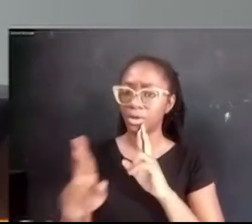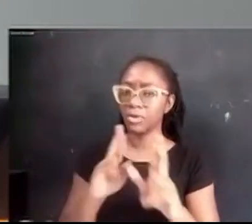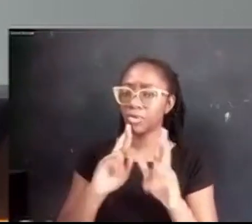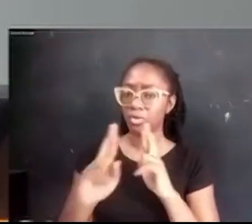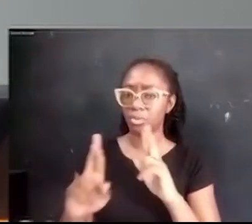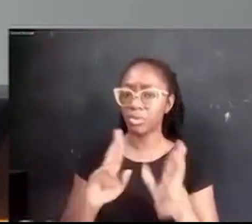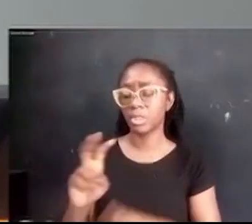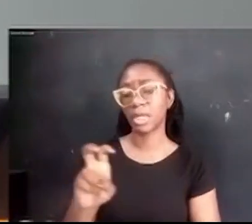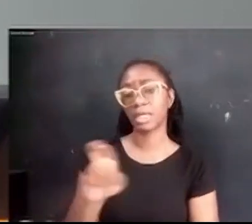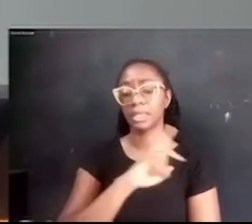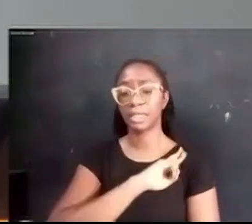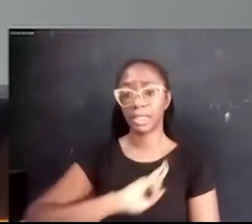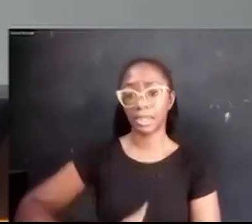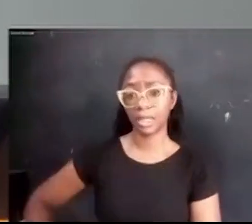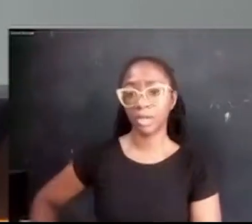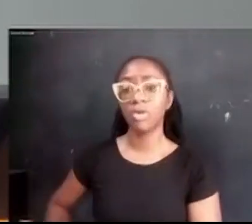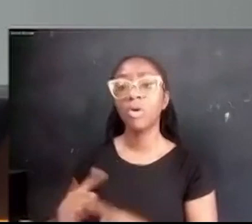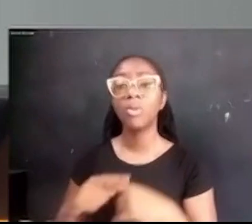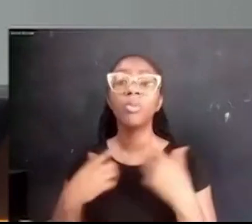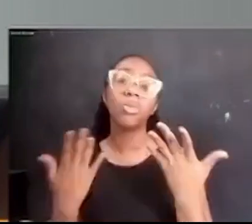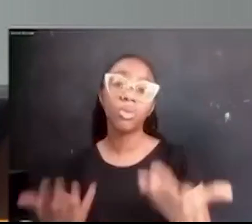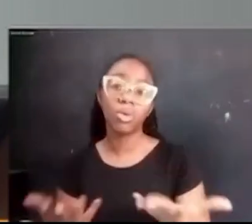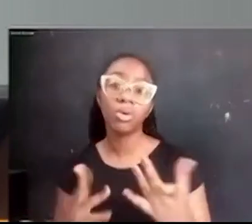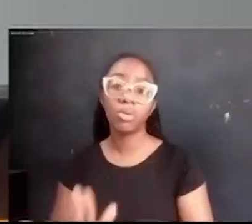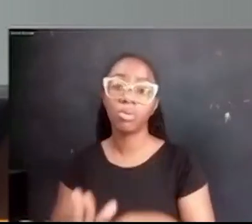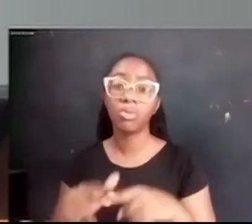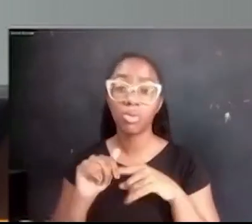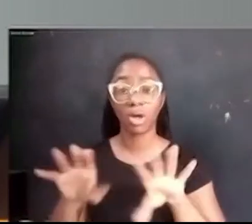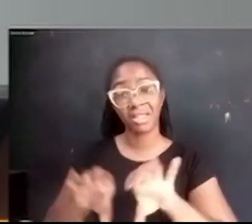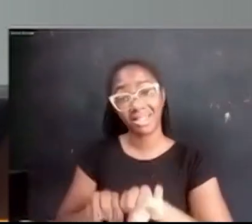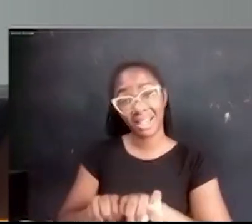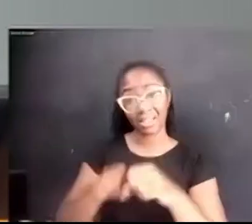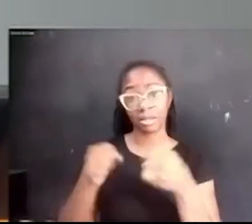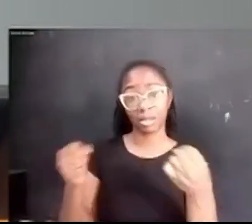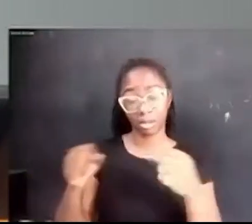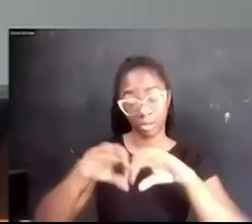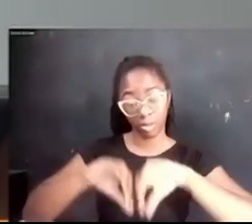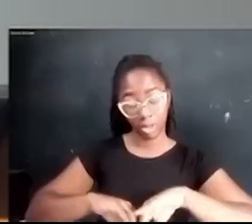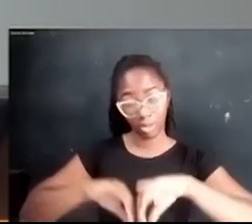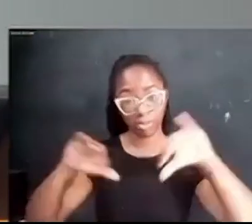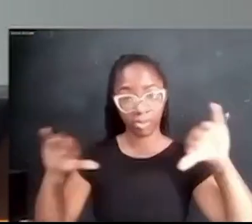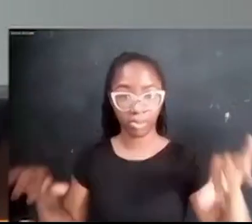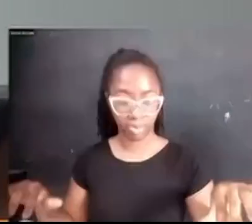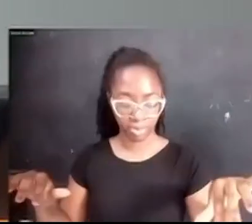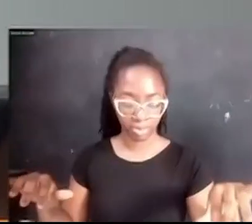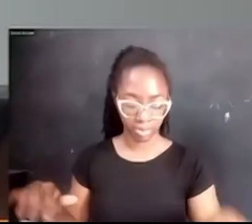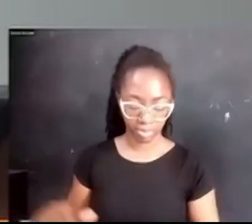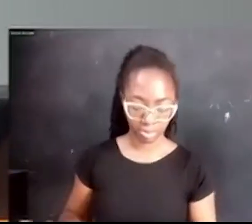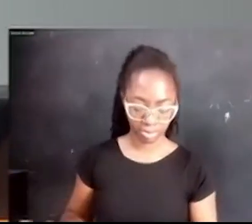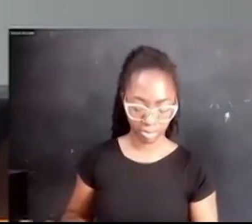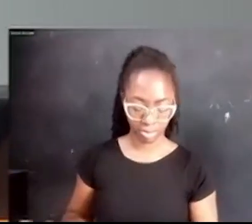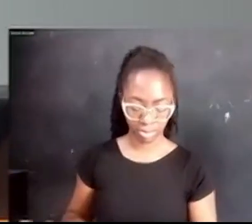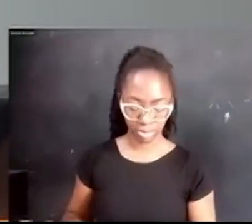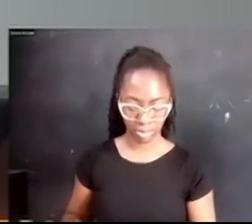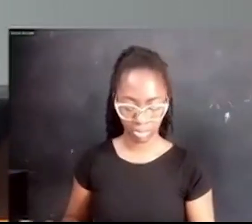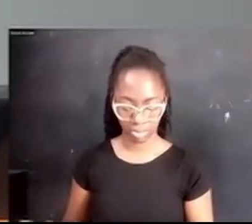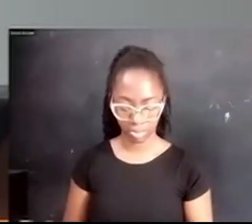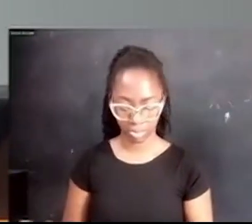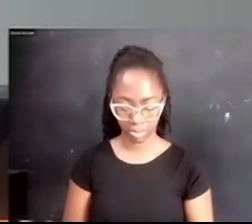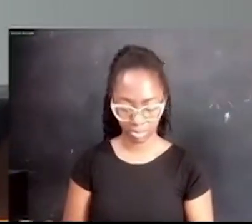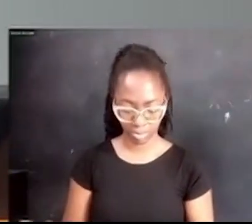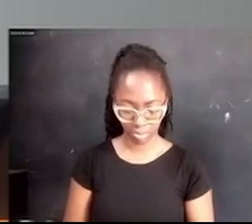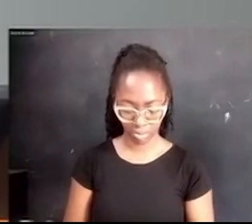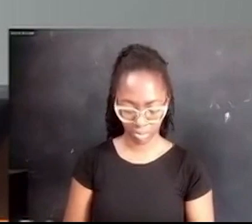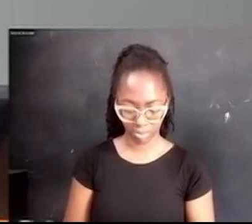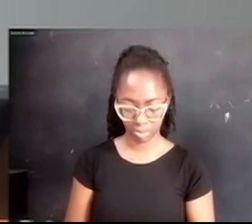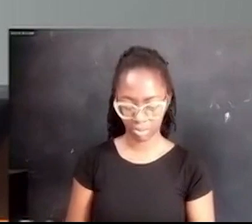República porque es una ruptura desde nuestro pasado. Pues desde la